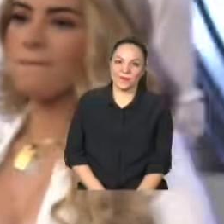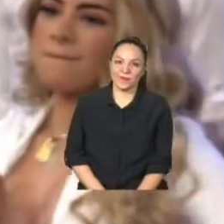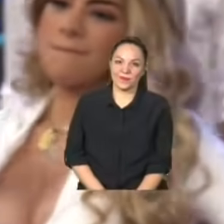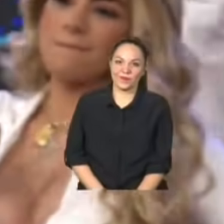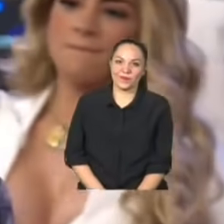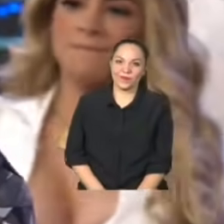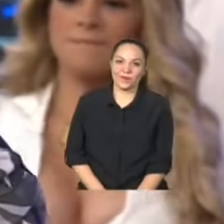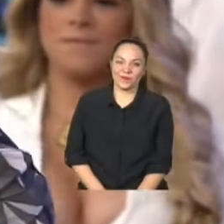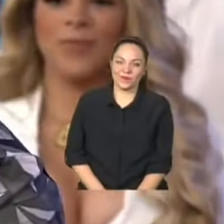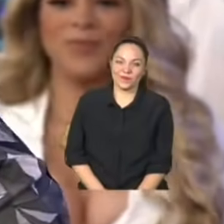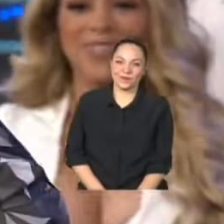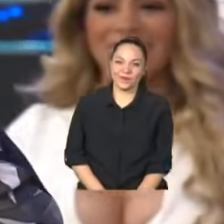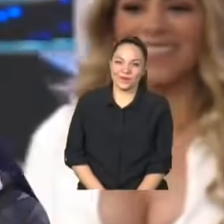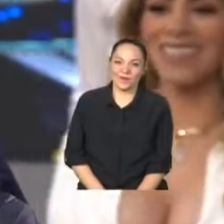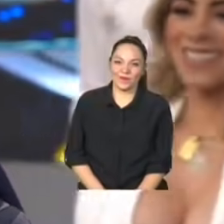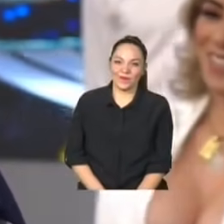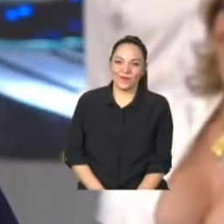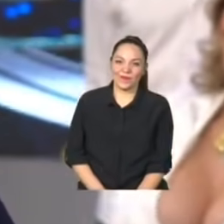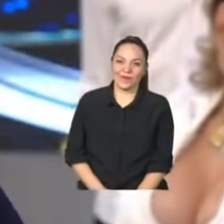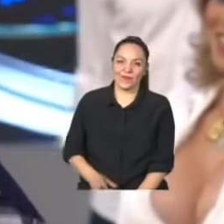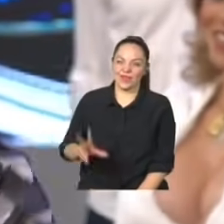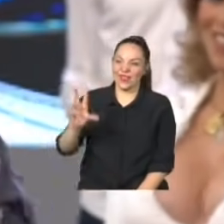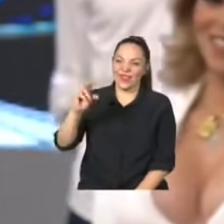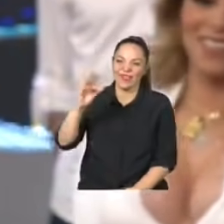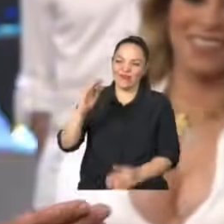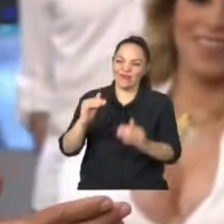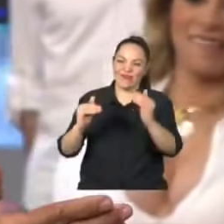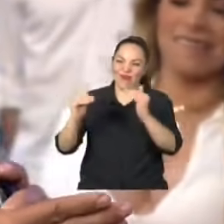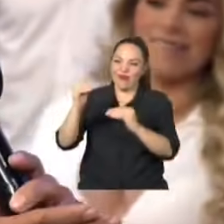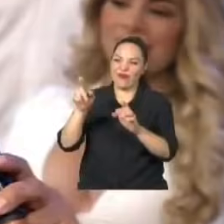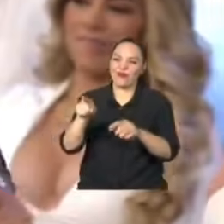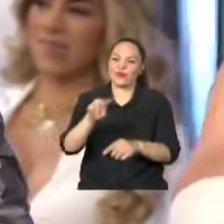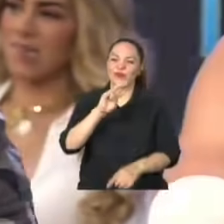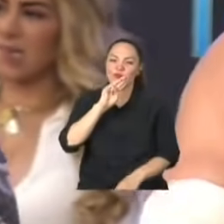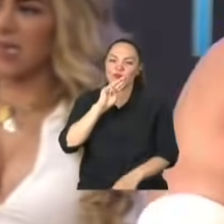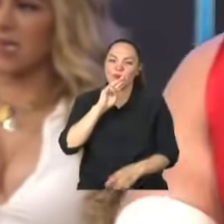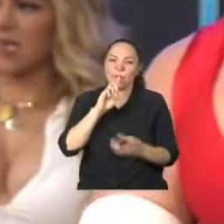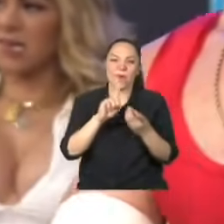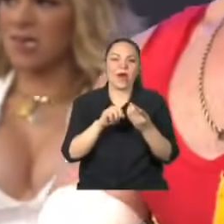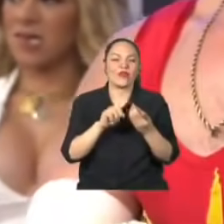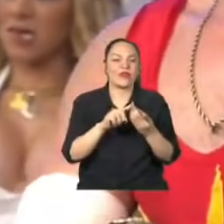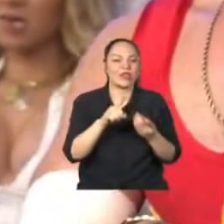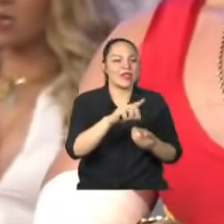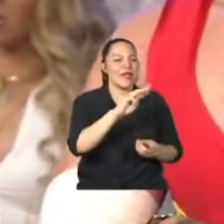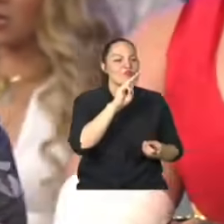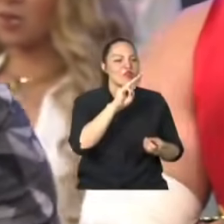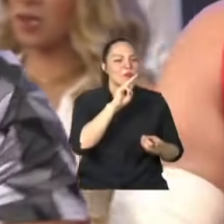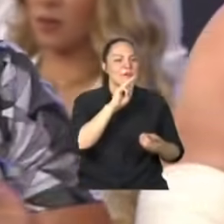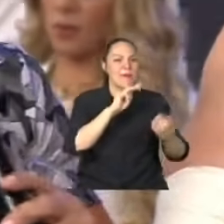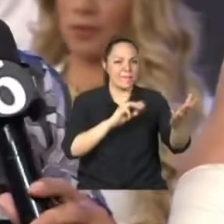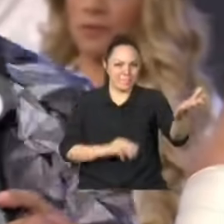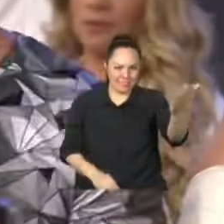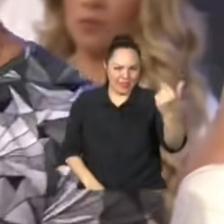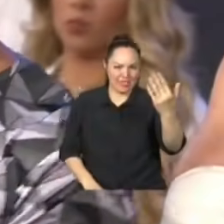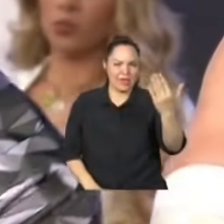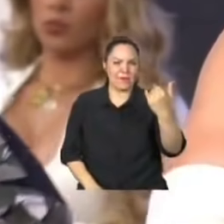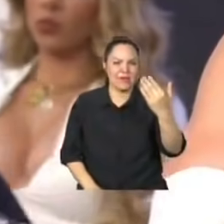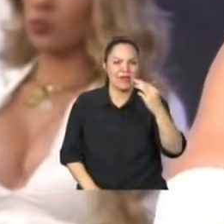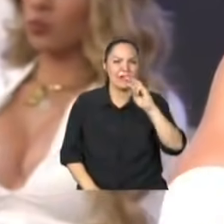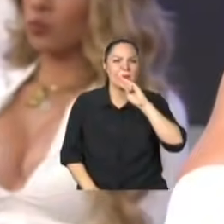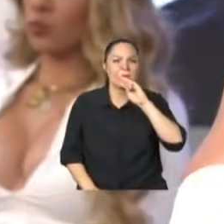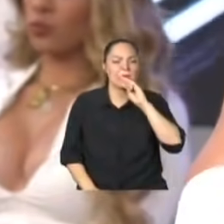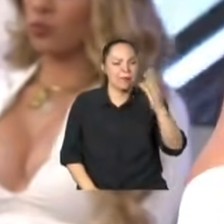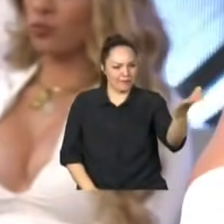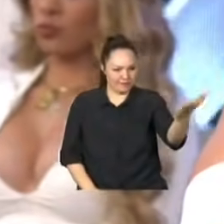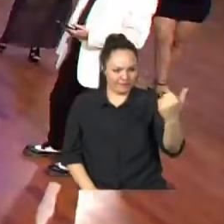Señora, nomás una cosa, ¿dónde está tu mamá? A ver, pásenle, señora, nomás para que vea.